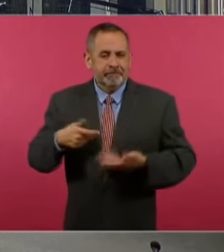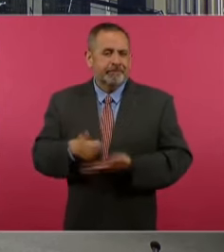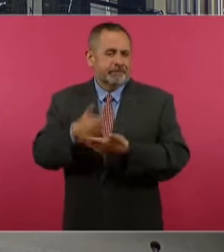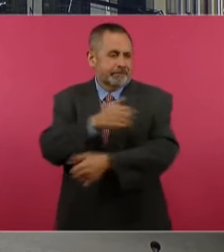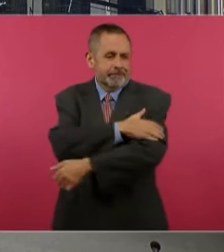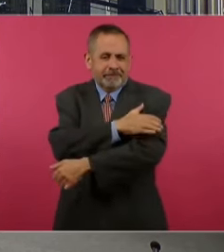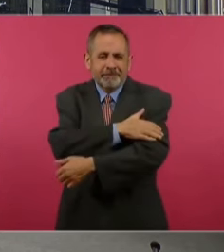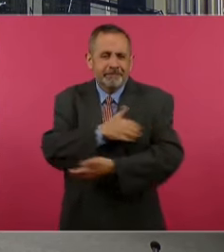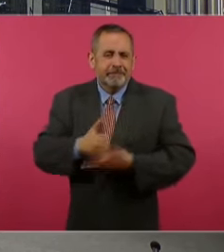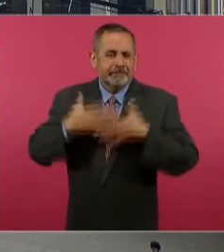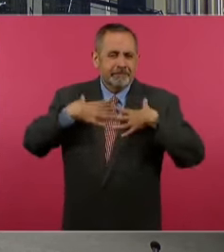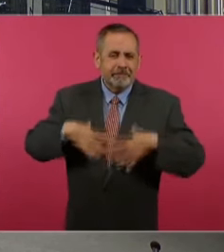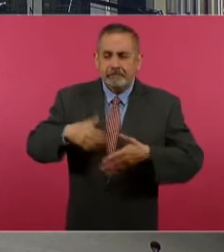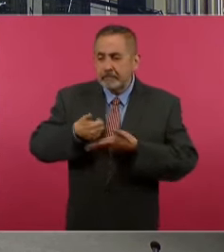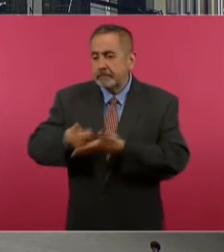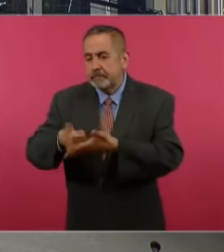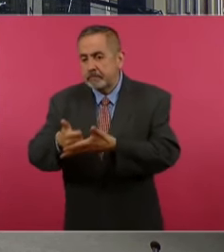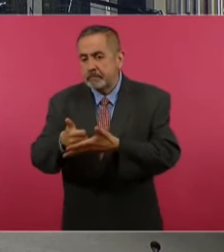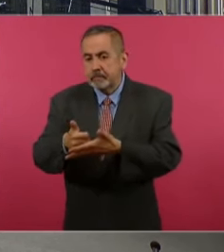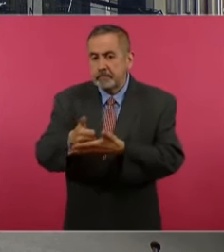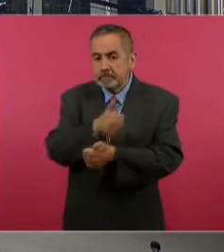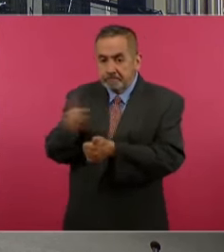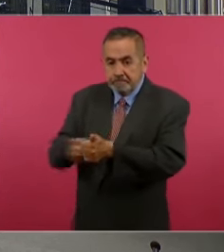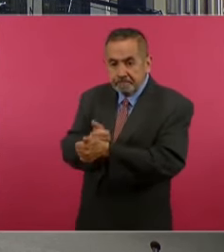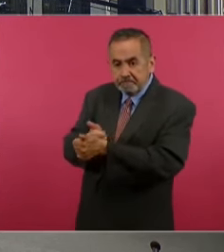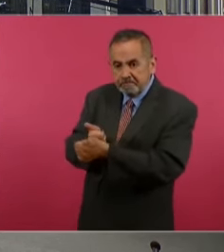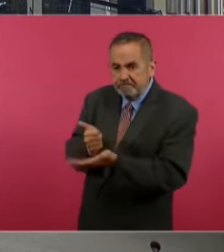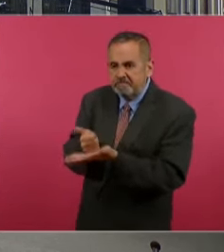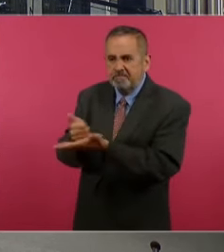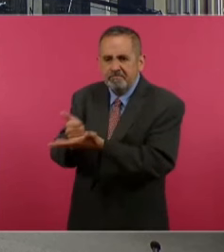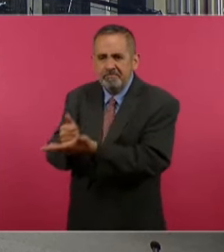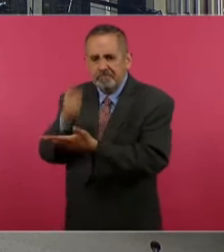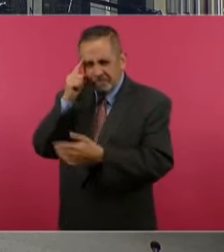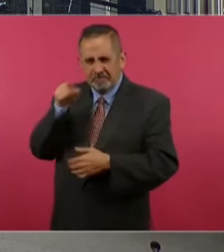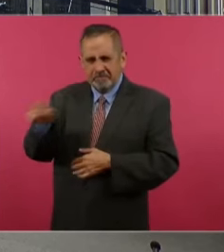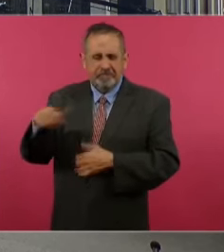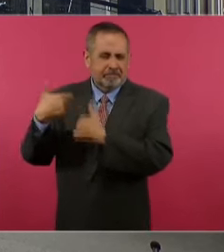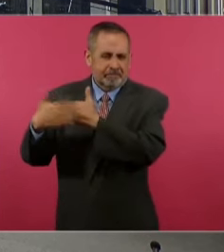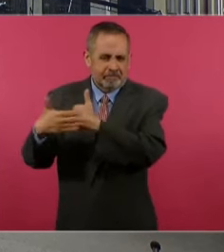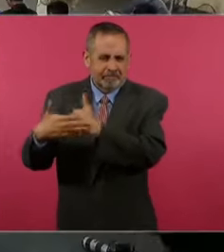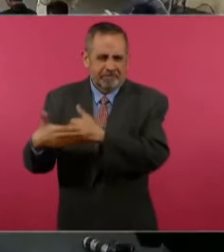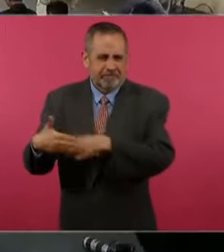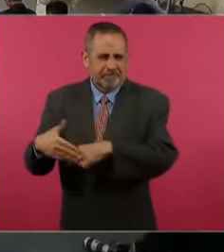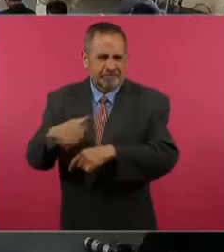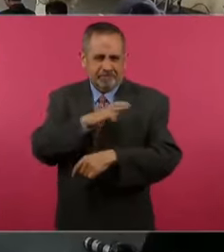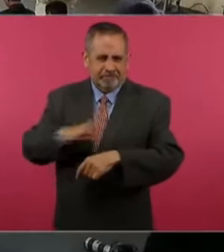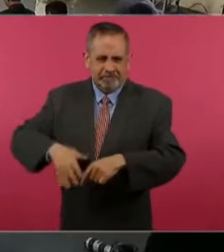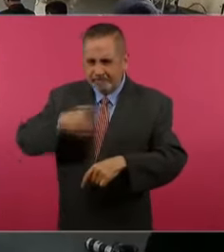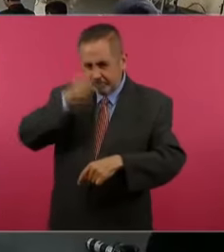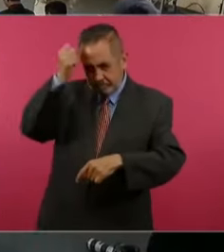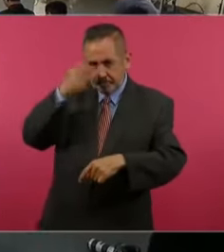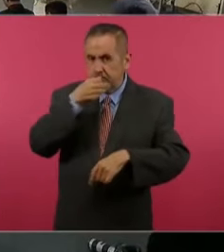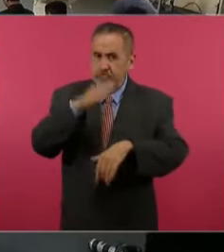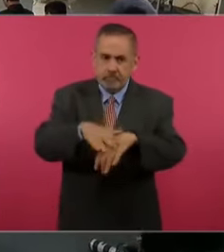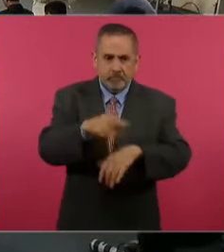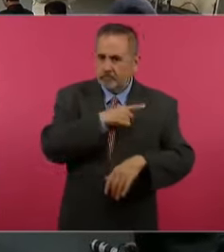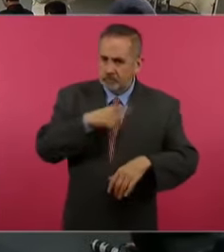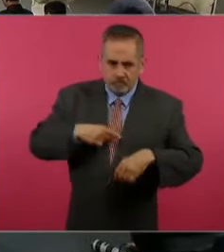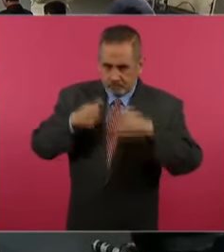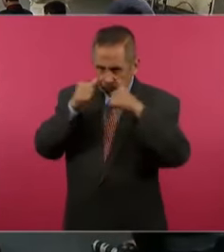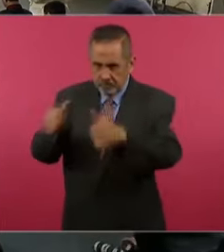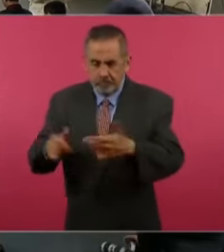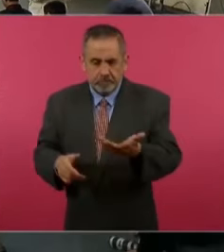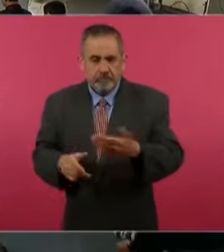están apoyando a una de las corcholatas y bueno, usted había comentado que no debían de hacerlo, la Secretaría del Bienestar pues